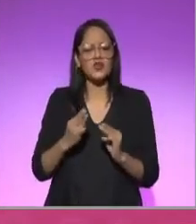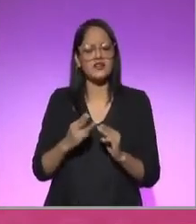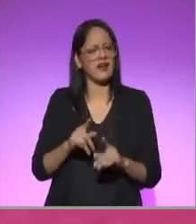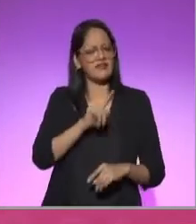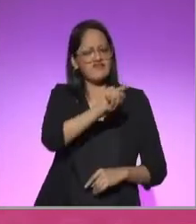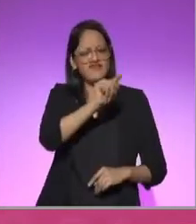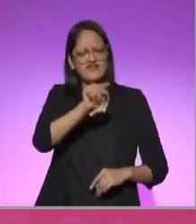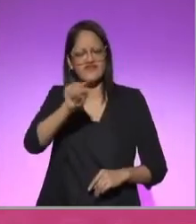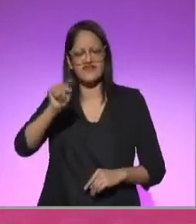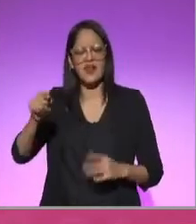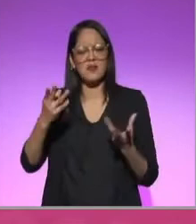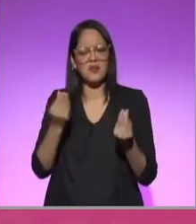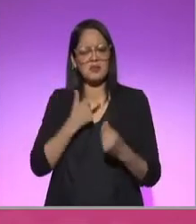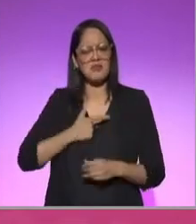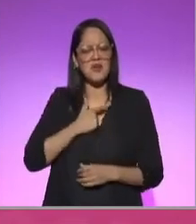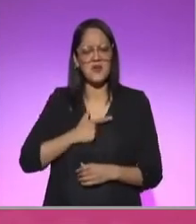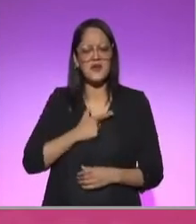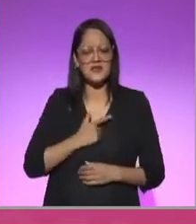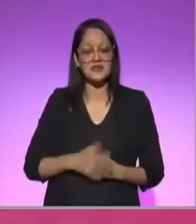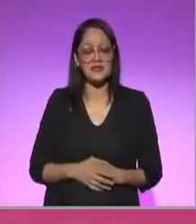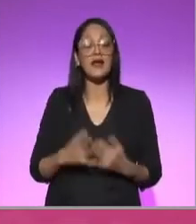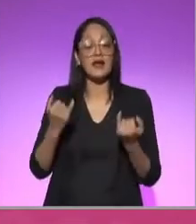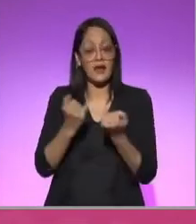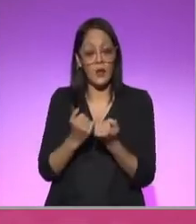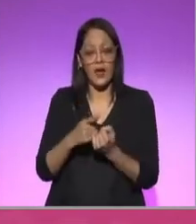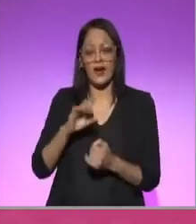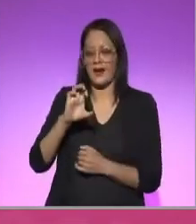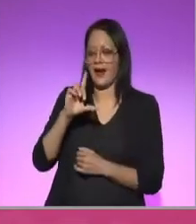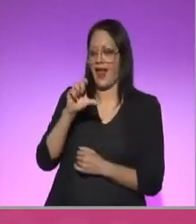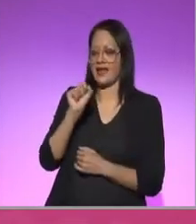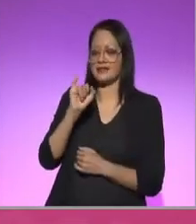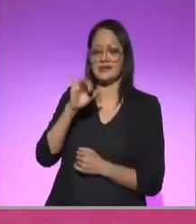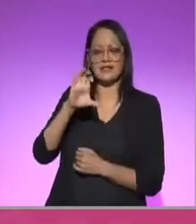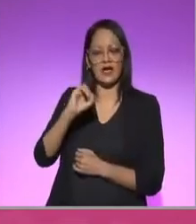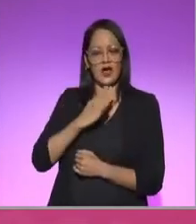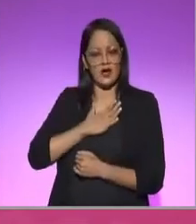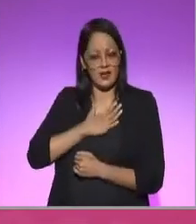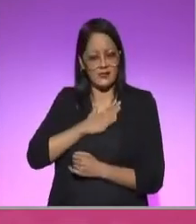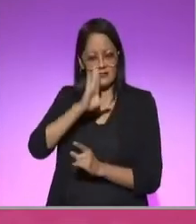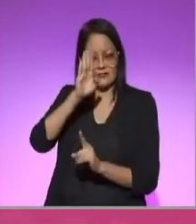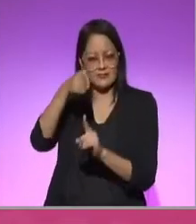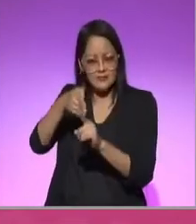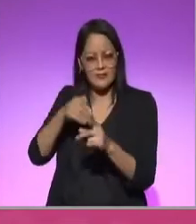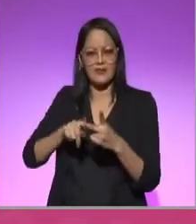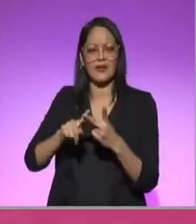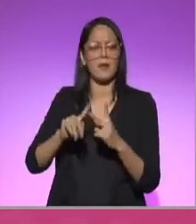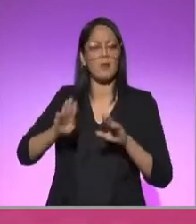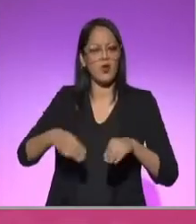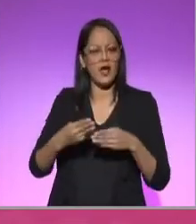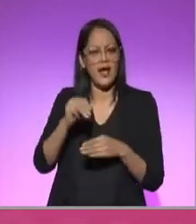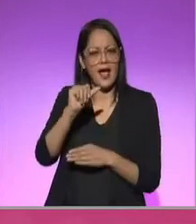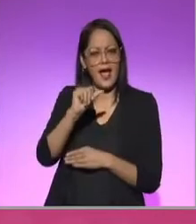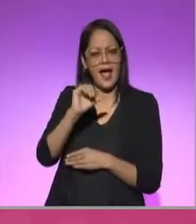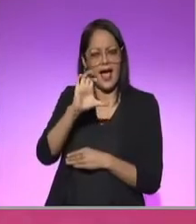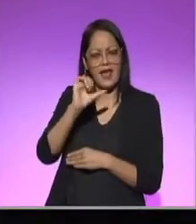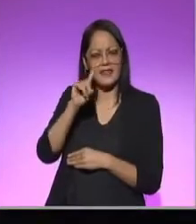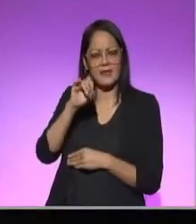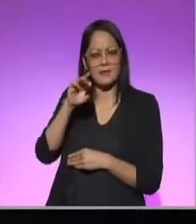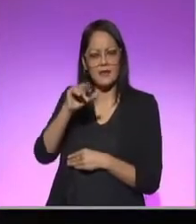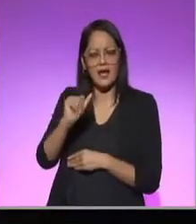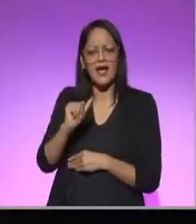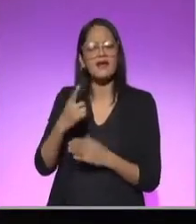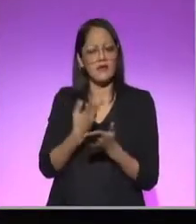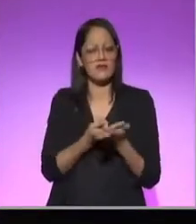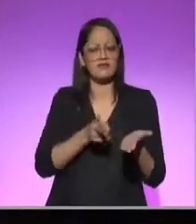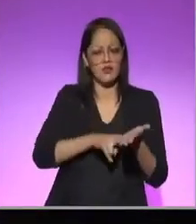¿no? Y sin perder de vista el clásico ni la música académica y poder trabajar y estudiar también.